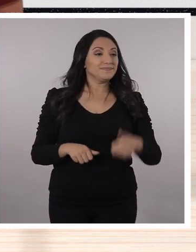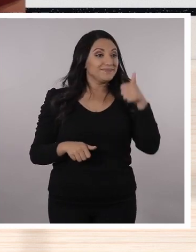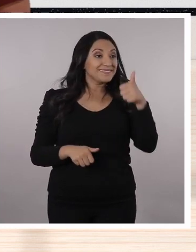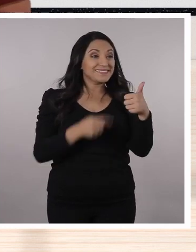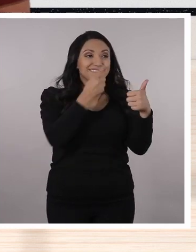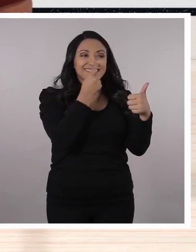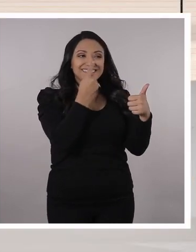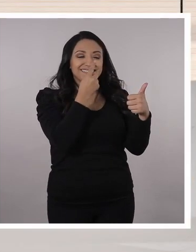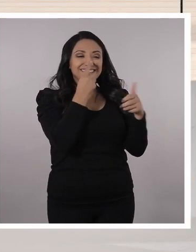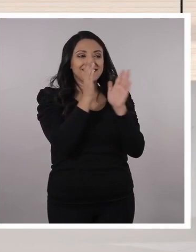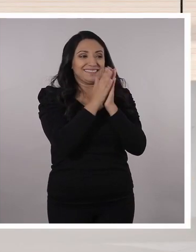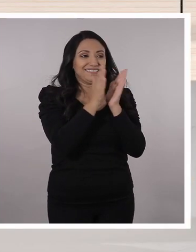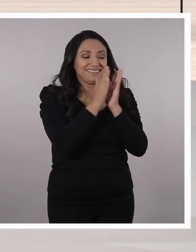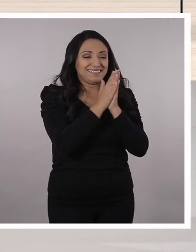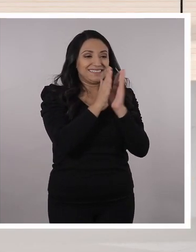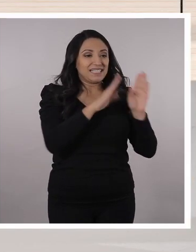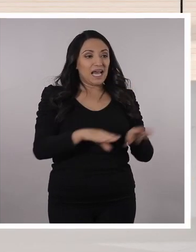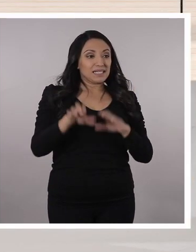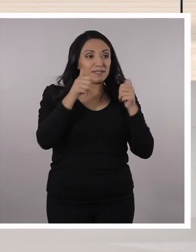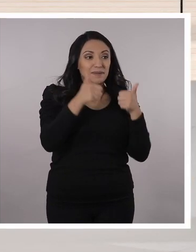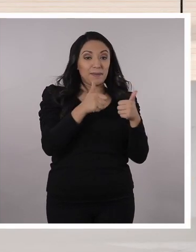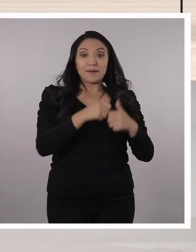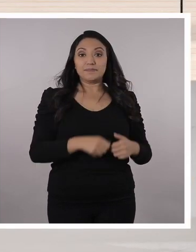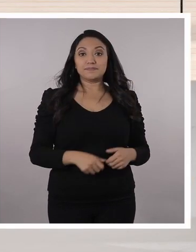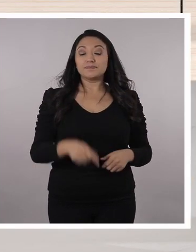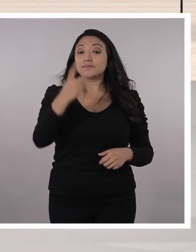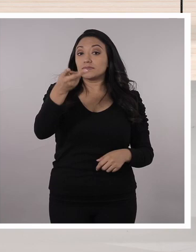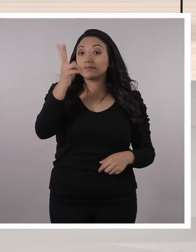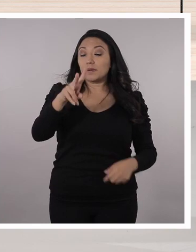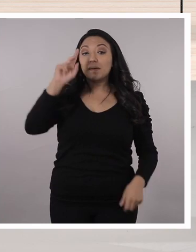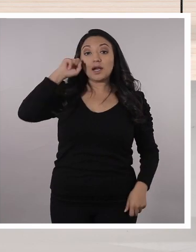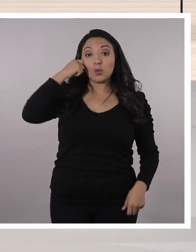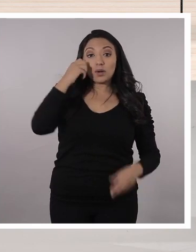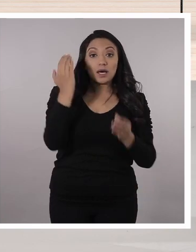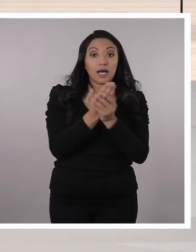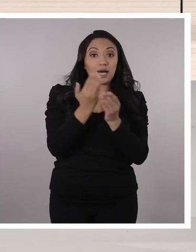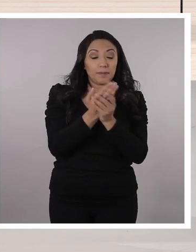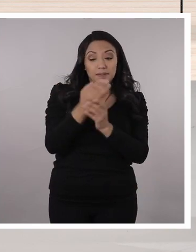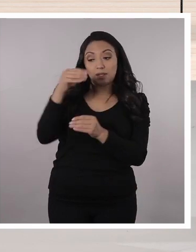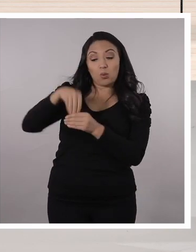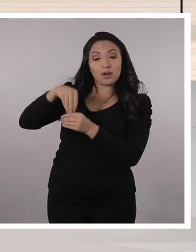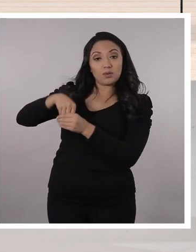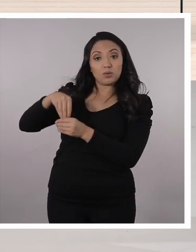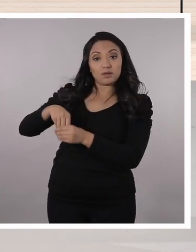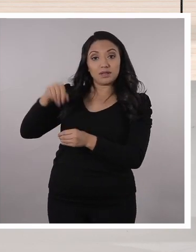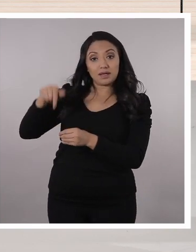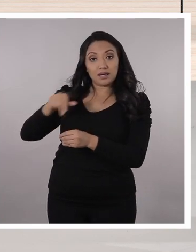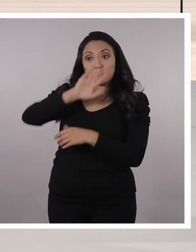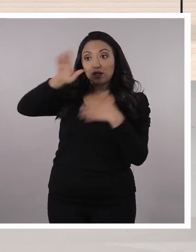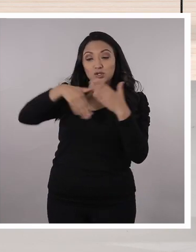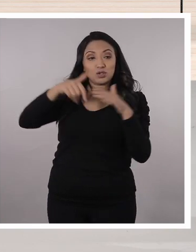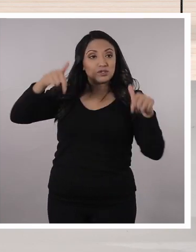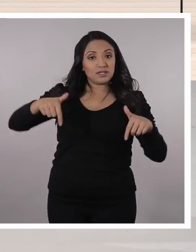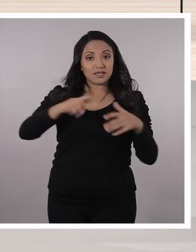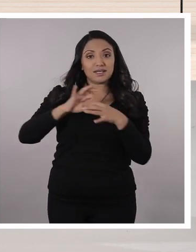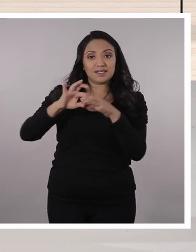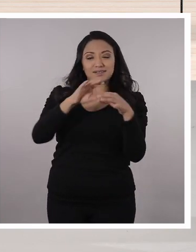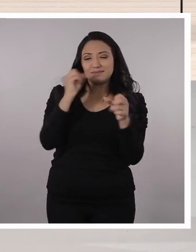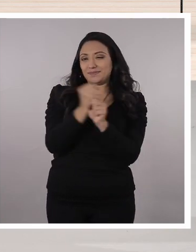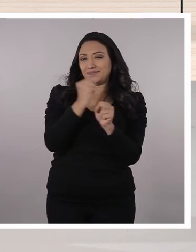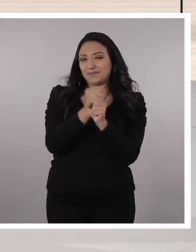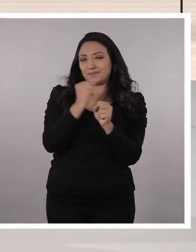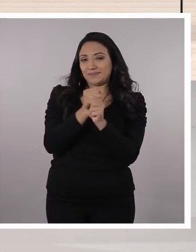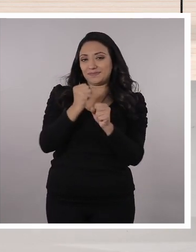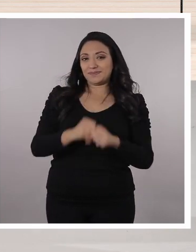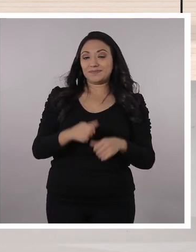poner en práctica. Me parece una muy linda actividad. Además, recuerden que el portafolio es la evidencia de que todos estamos